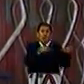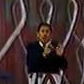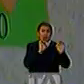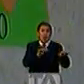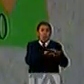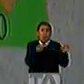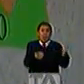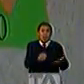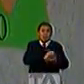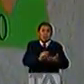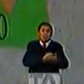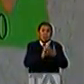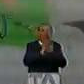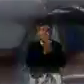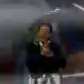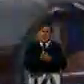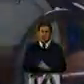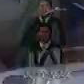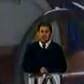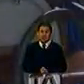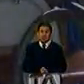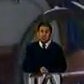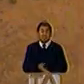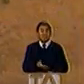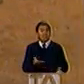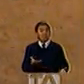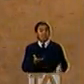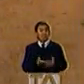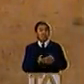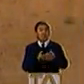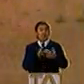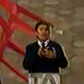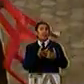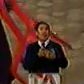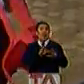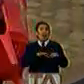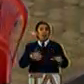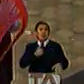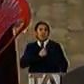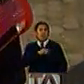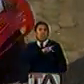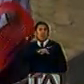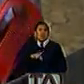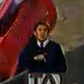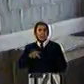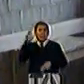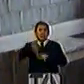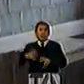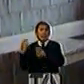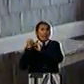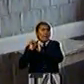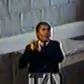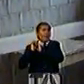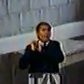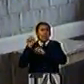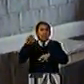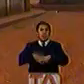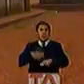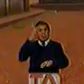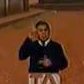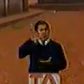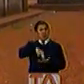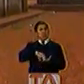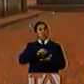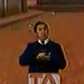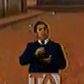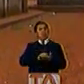o pizarras, historia que se repite en la cabecera cantonal, donde los alumnos llevan sus sillas de sus casas para no recibir clases de pie.